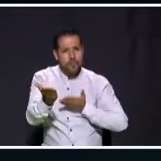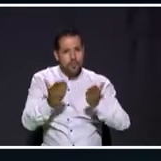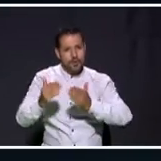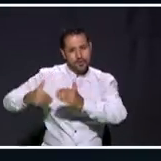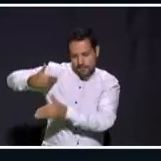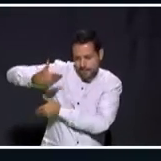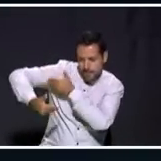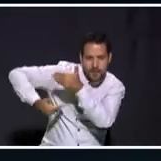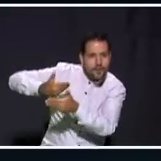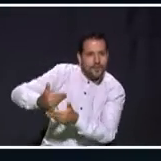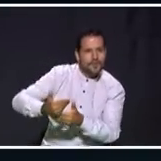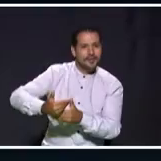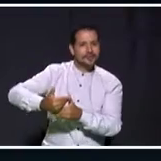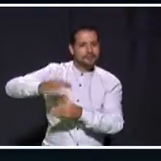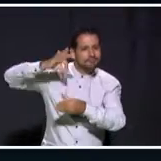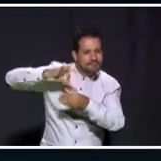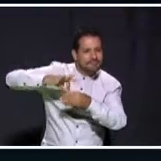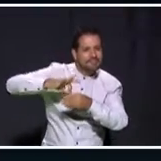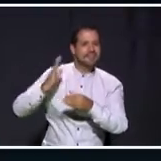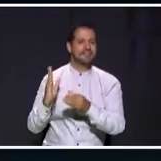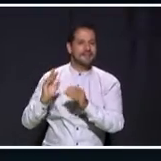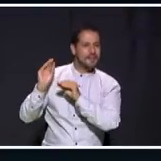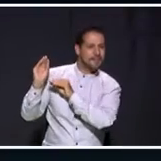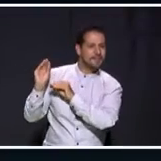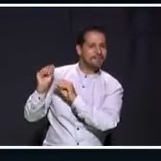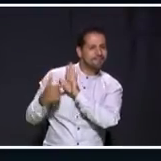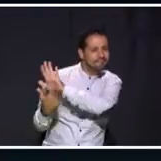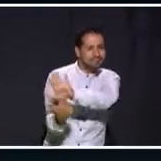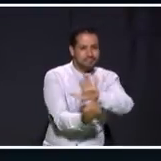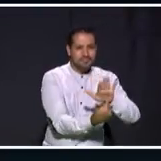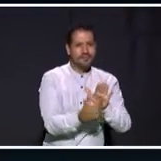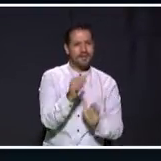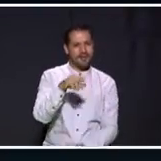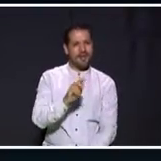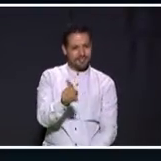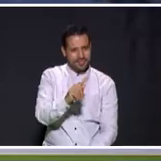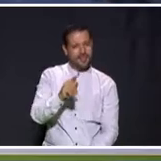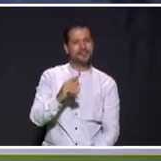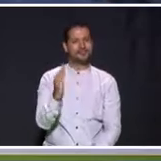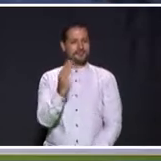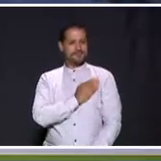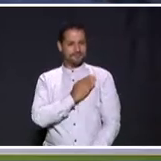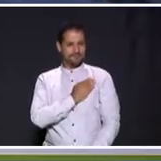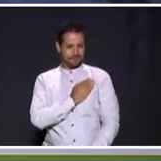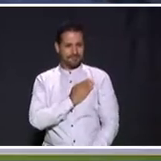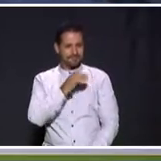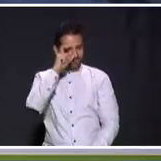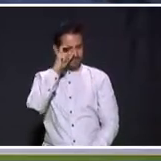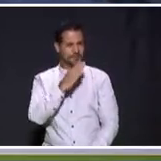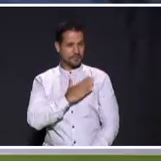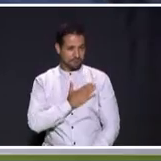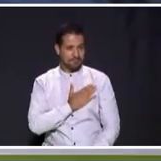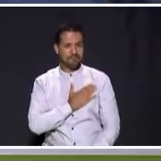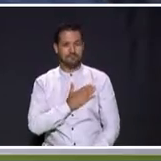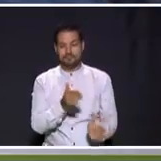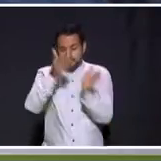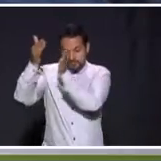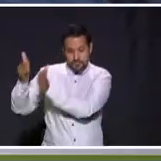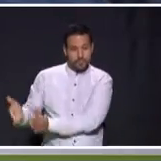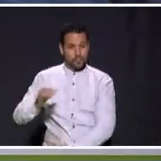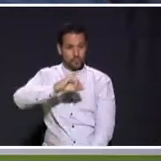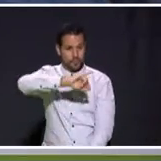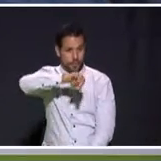siembra soy andrés centro democrático andrés gobernador gracias candidato ahora el minuto es para juanes energía